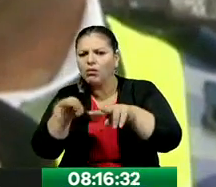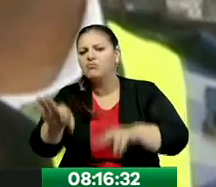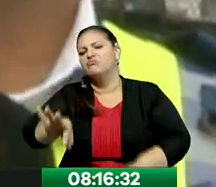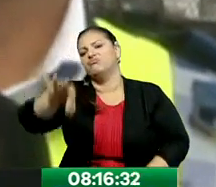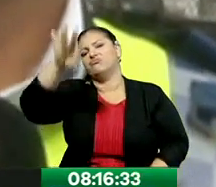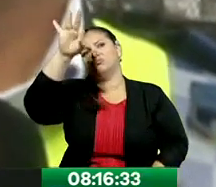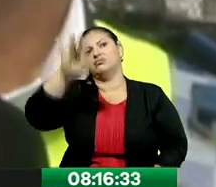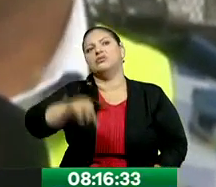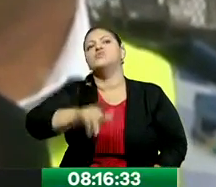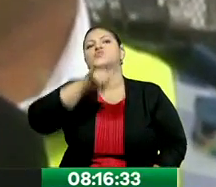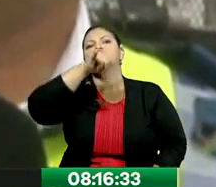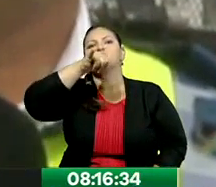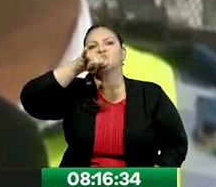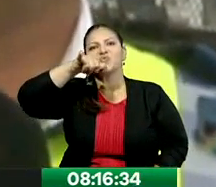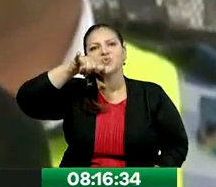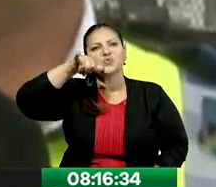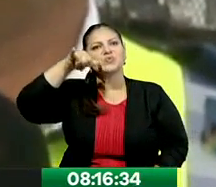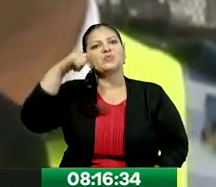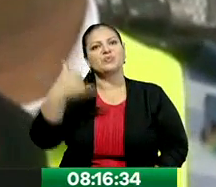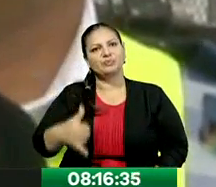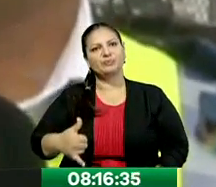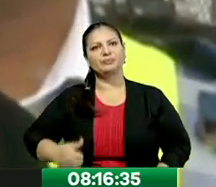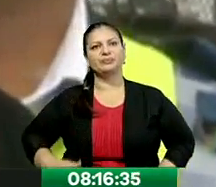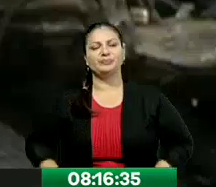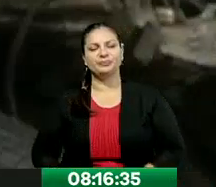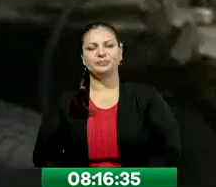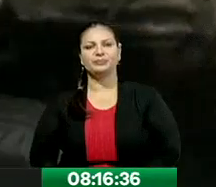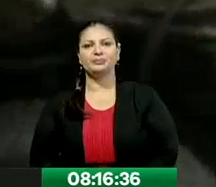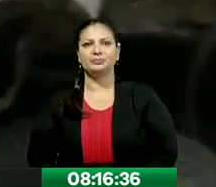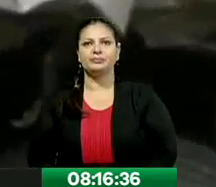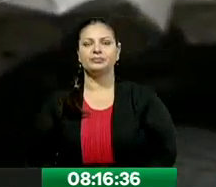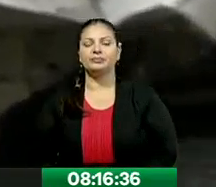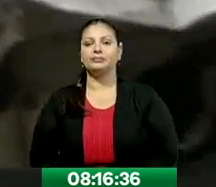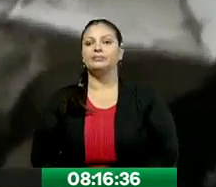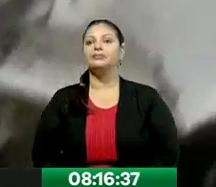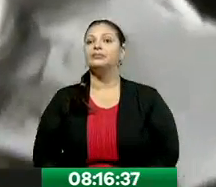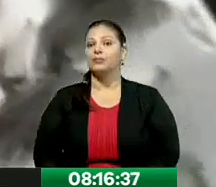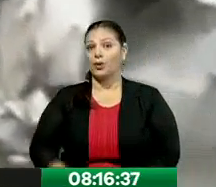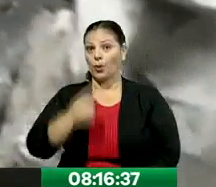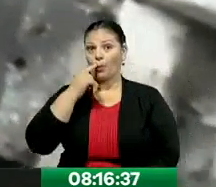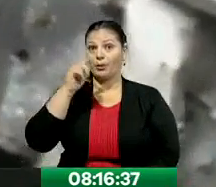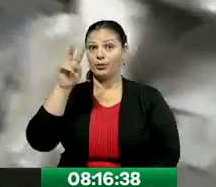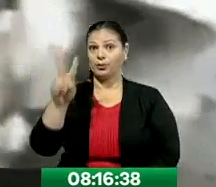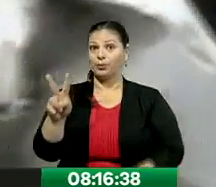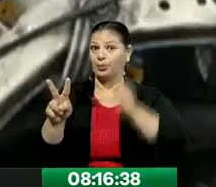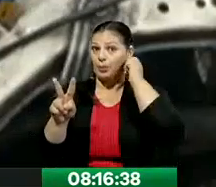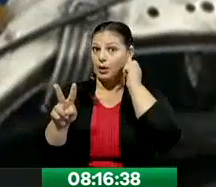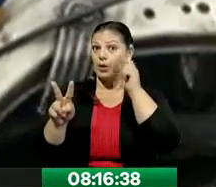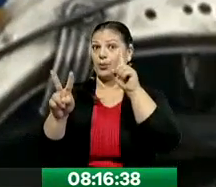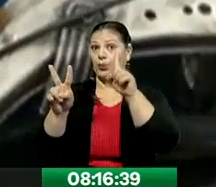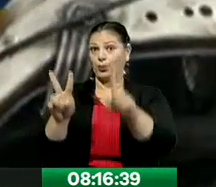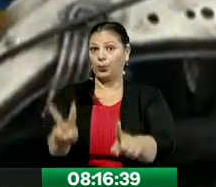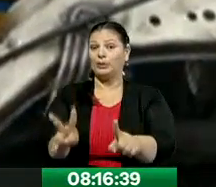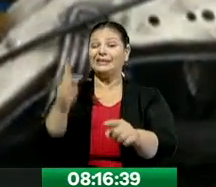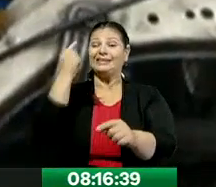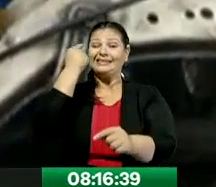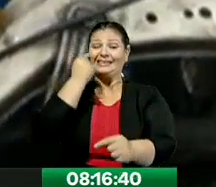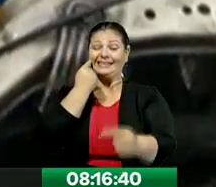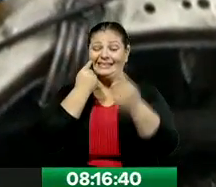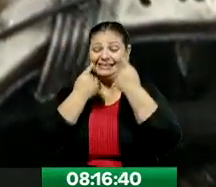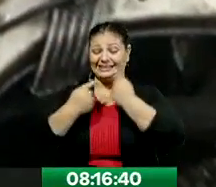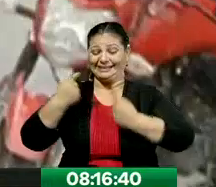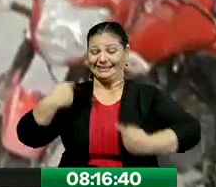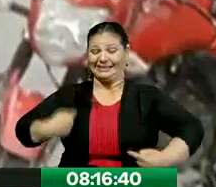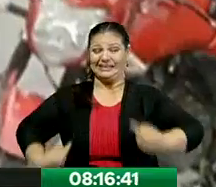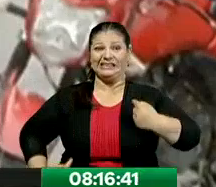se presume que el conductor especificado tres personas dos hombres y una mujer que iban en el vehículo resultaron heridos